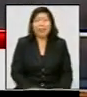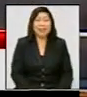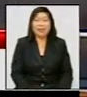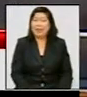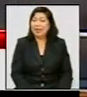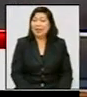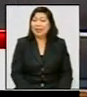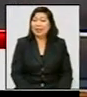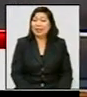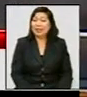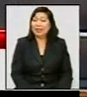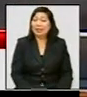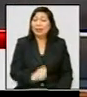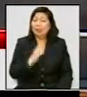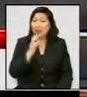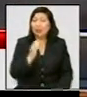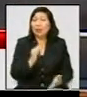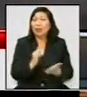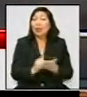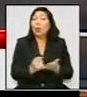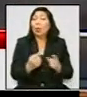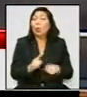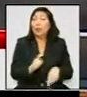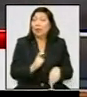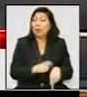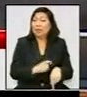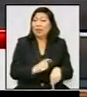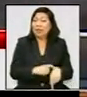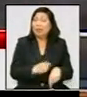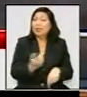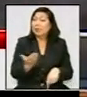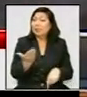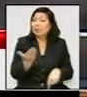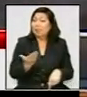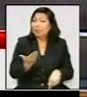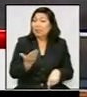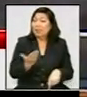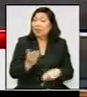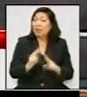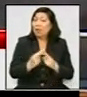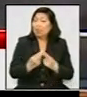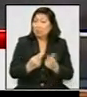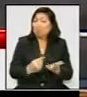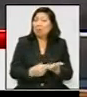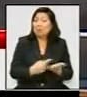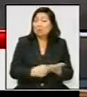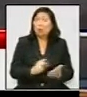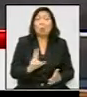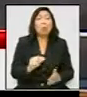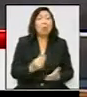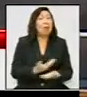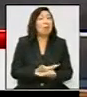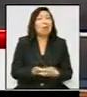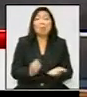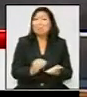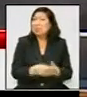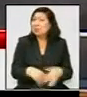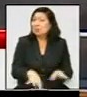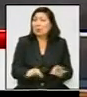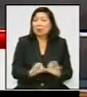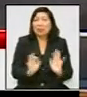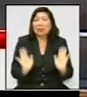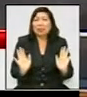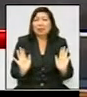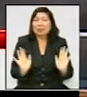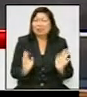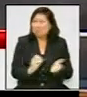Entonces, presidente, yo creo que cuando en su momento se le pide una reunión de mesa directiva, dicen, no hay nada relevante. ¿Qué